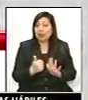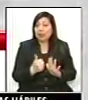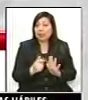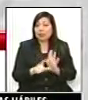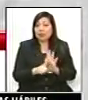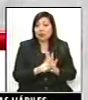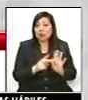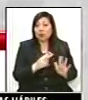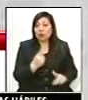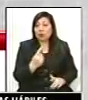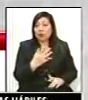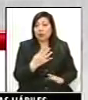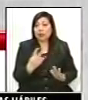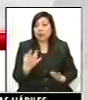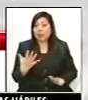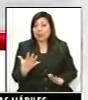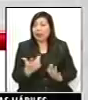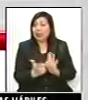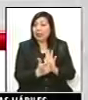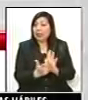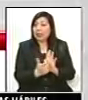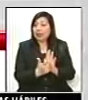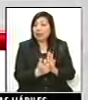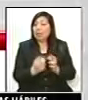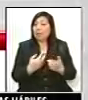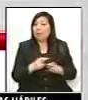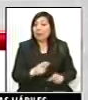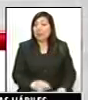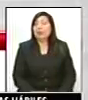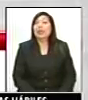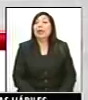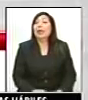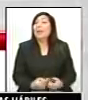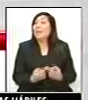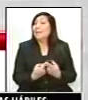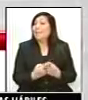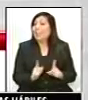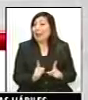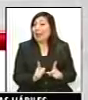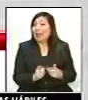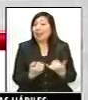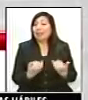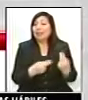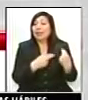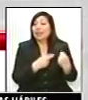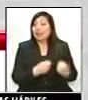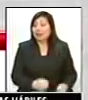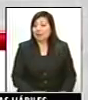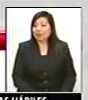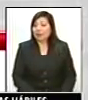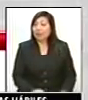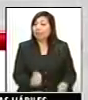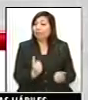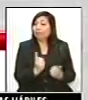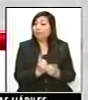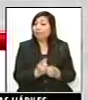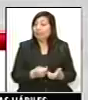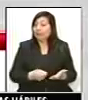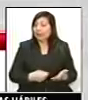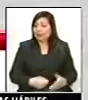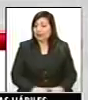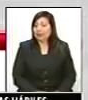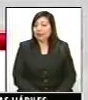Ley 28.175, Ley Marco del Empleo Público. Sin embargo, estas responsabilidades se encuentran